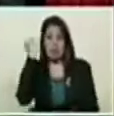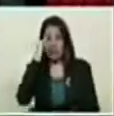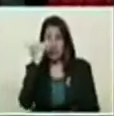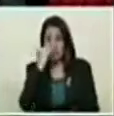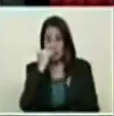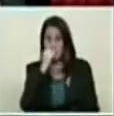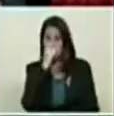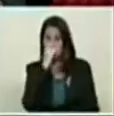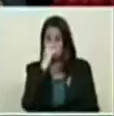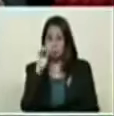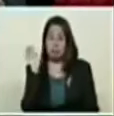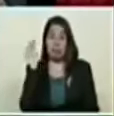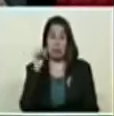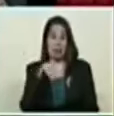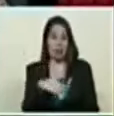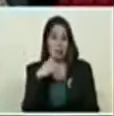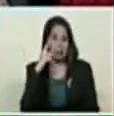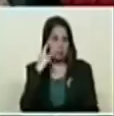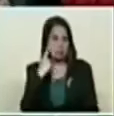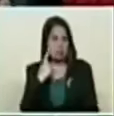sudé en Maracay.